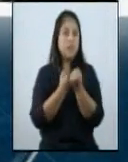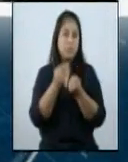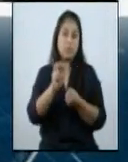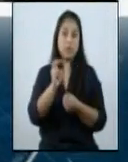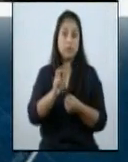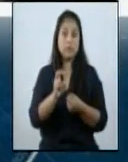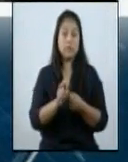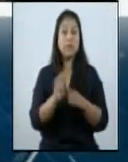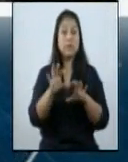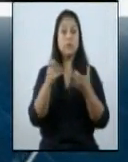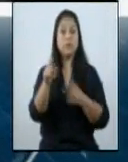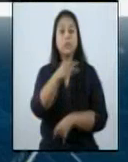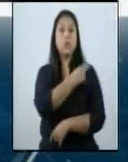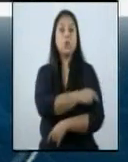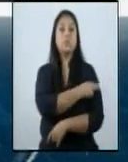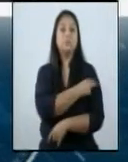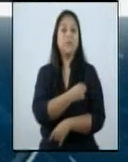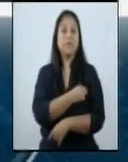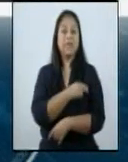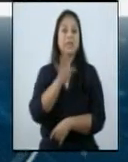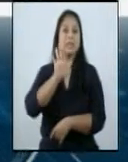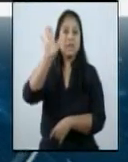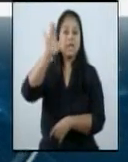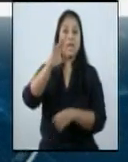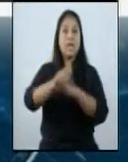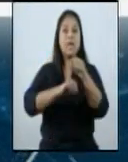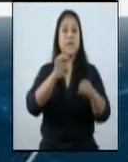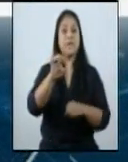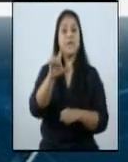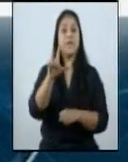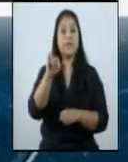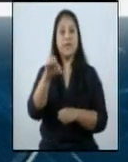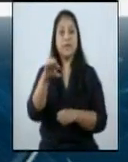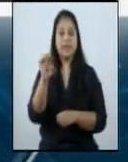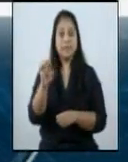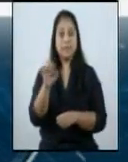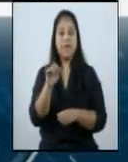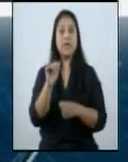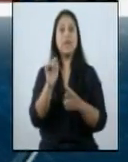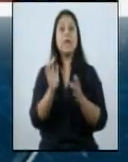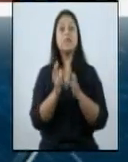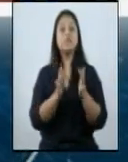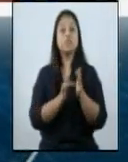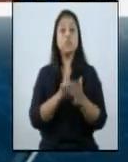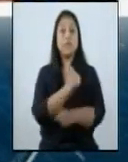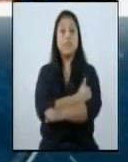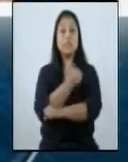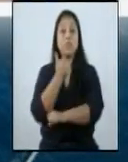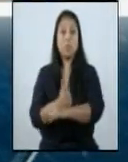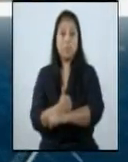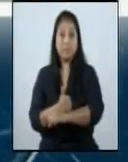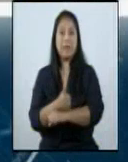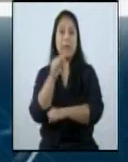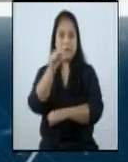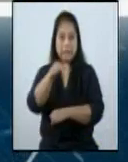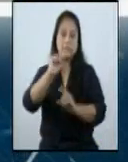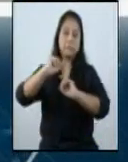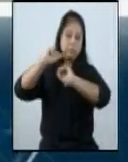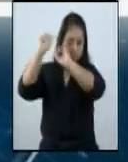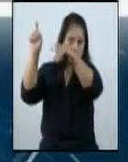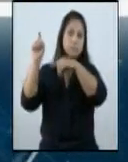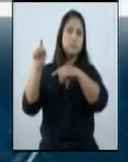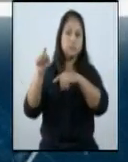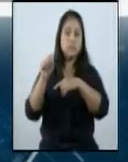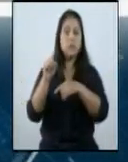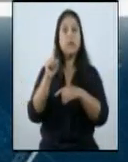requiere, y es el Hospital de San Felipe Jesús, el de la antigua Guatemala. Esta va para allá,